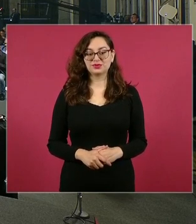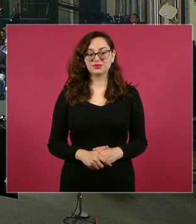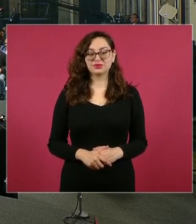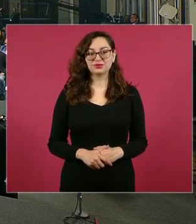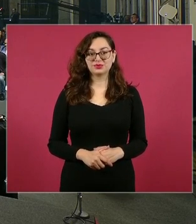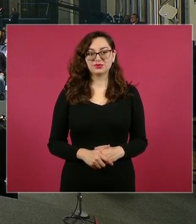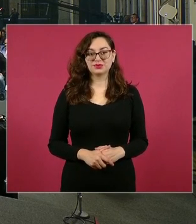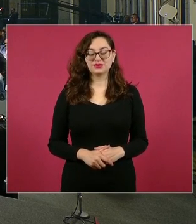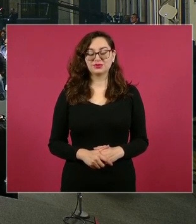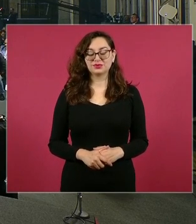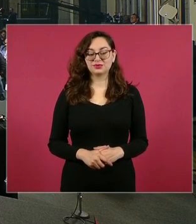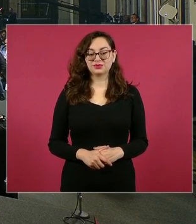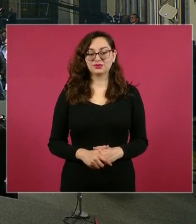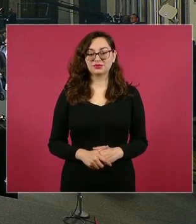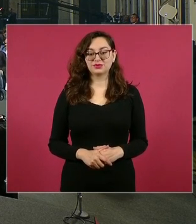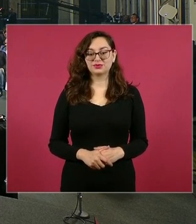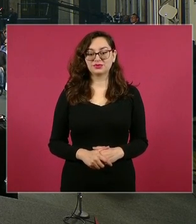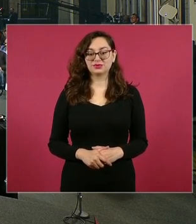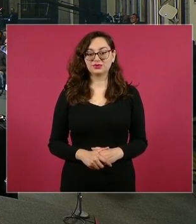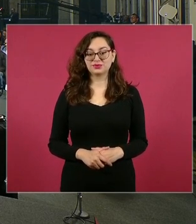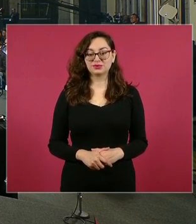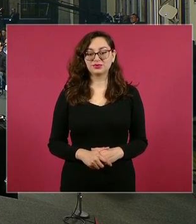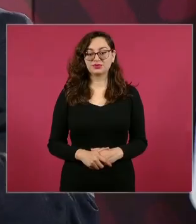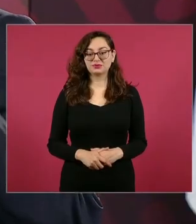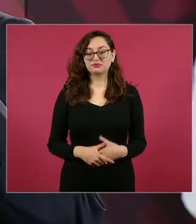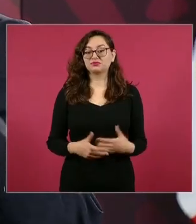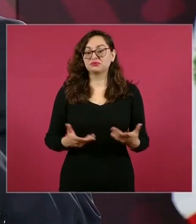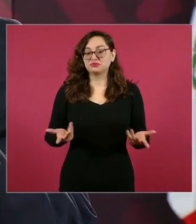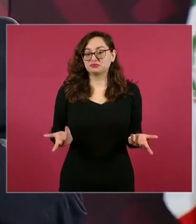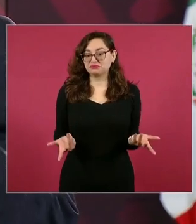mentira y es nada más